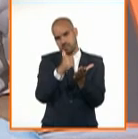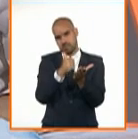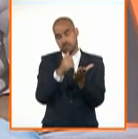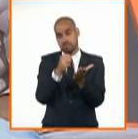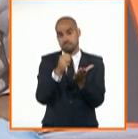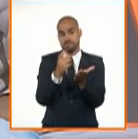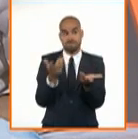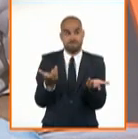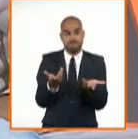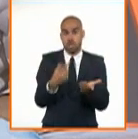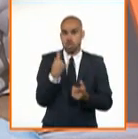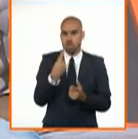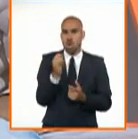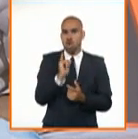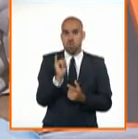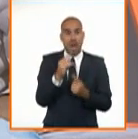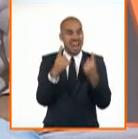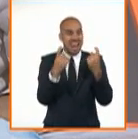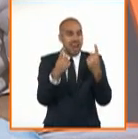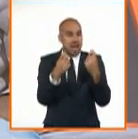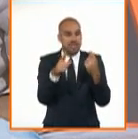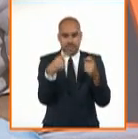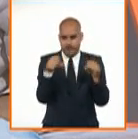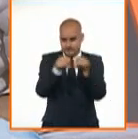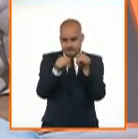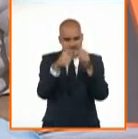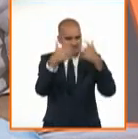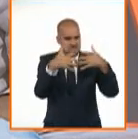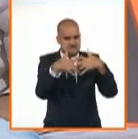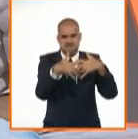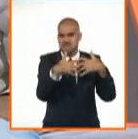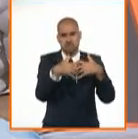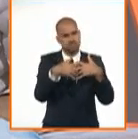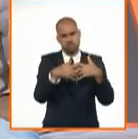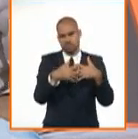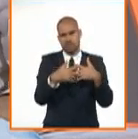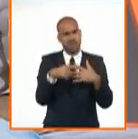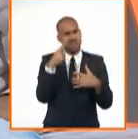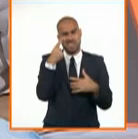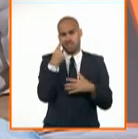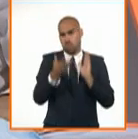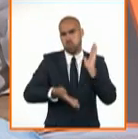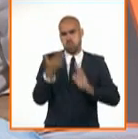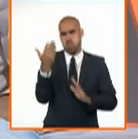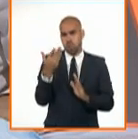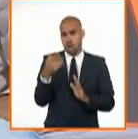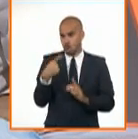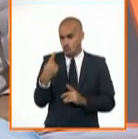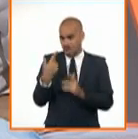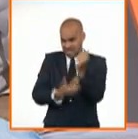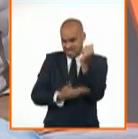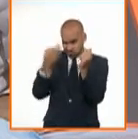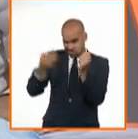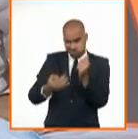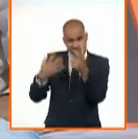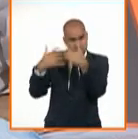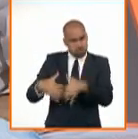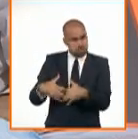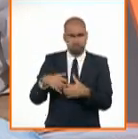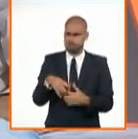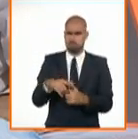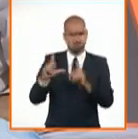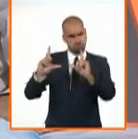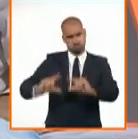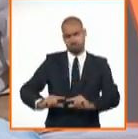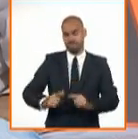la demanda está por encima de la capacidad de generación que tenemos en ese momento y eso está